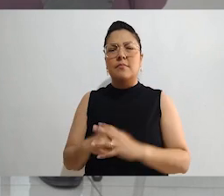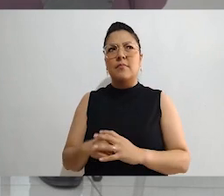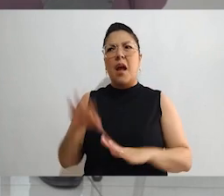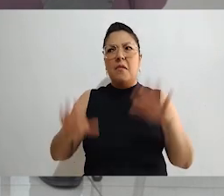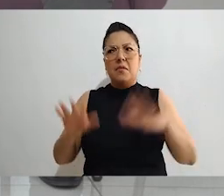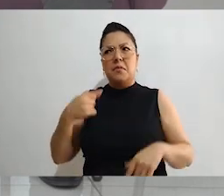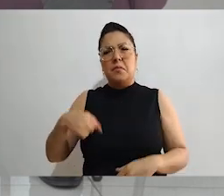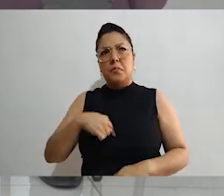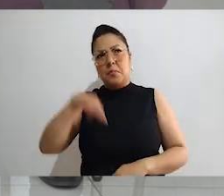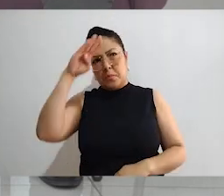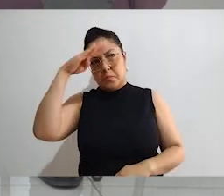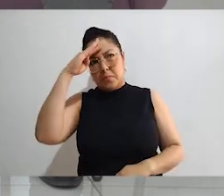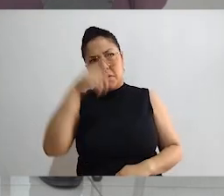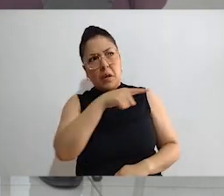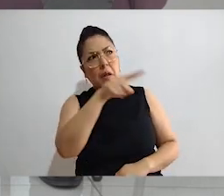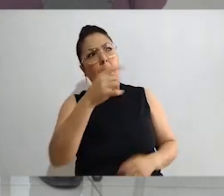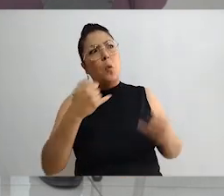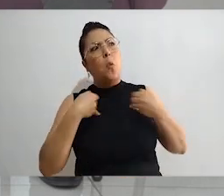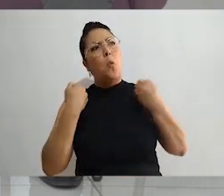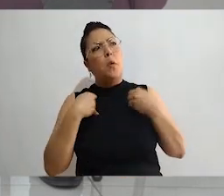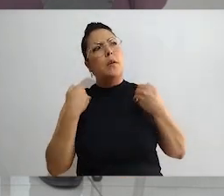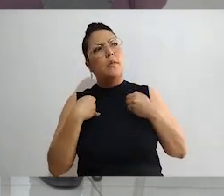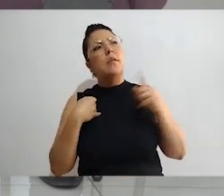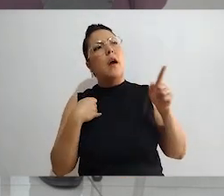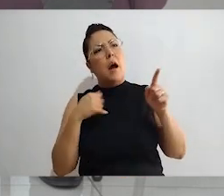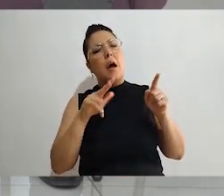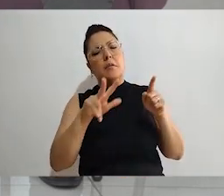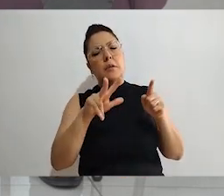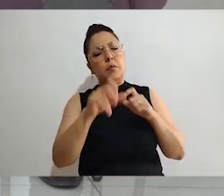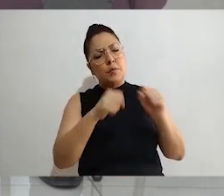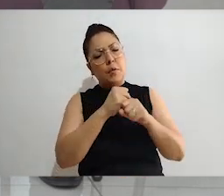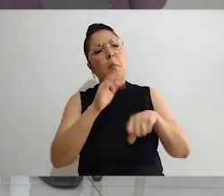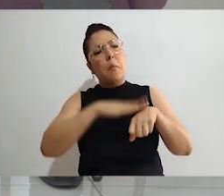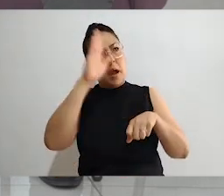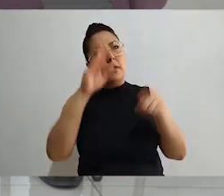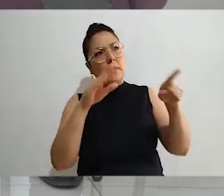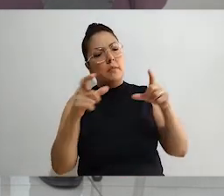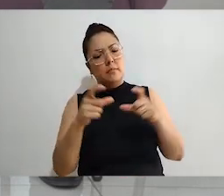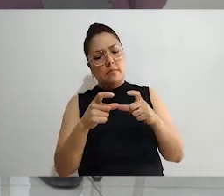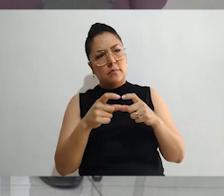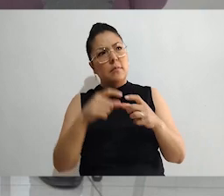enfocados en juventudes, pero los que ya pueden votar, por ejemplo, o estamos enfocados en